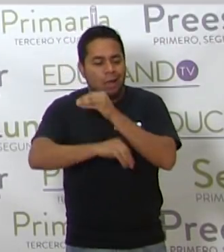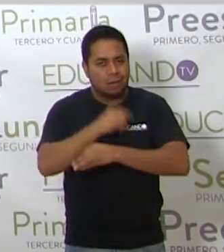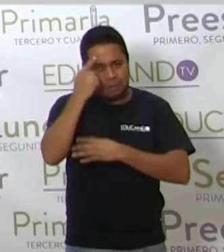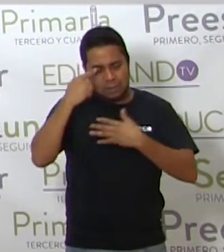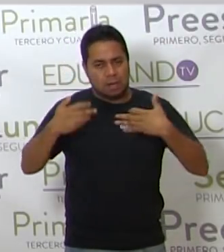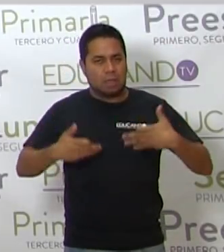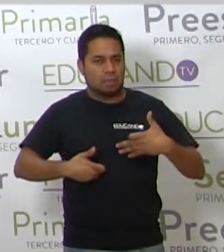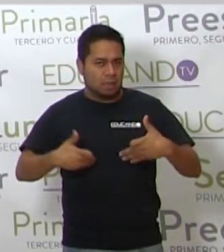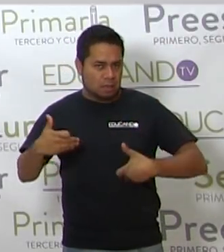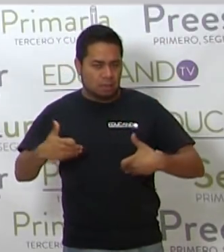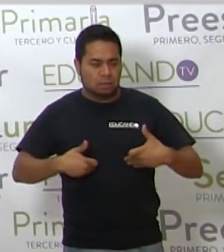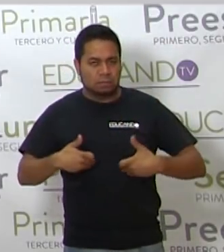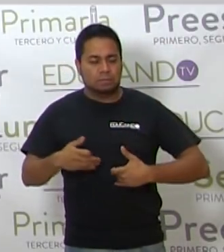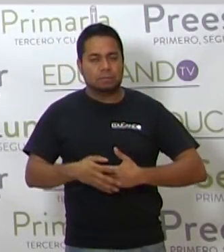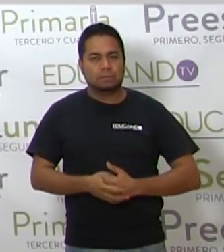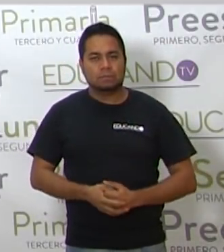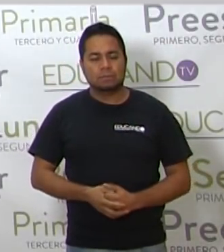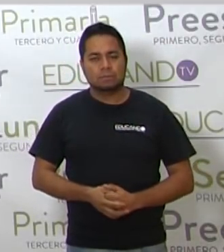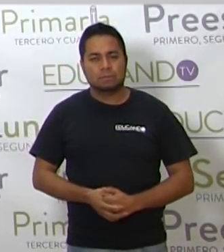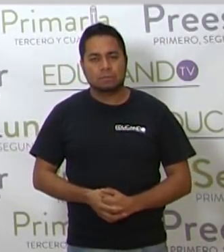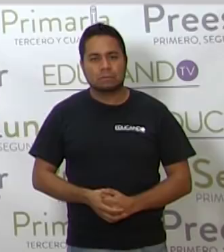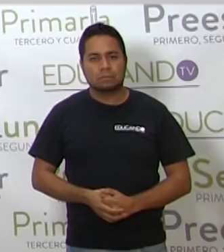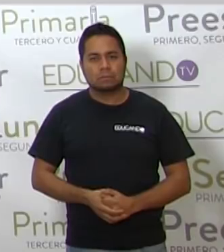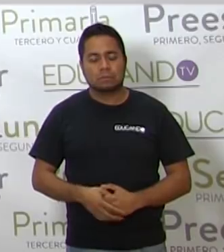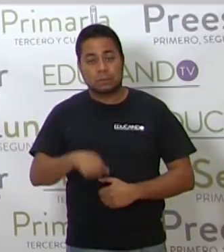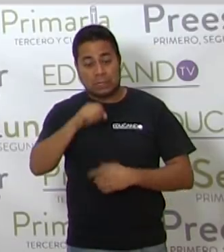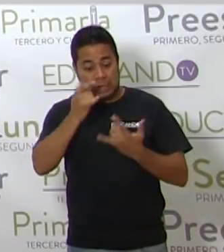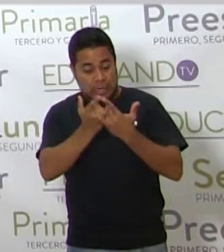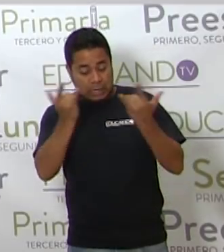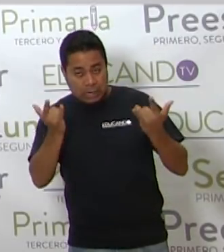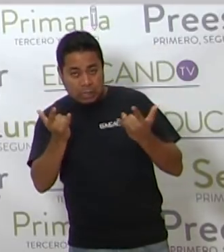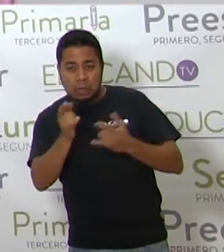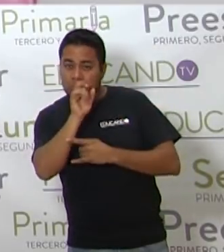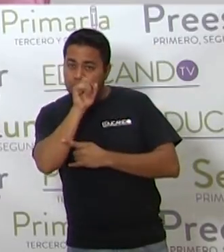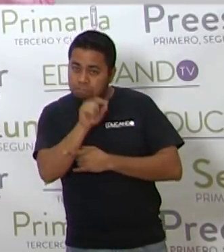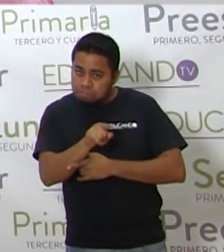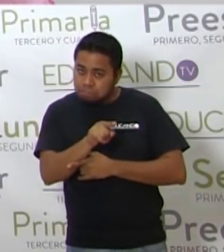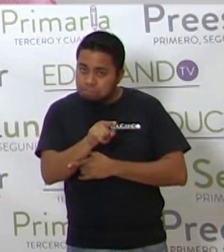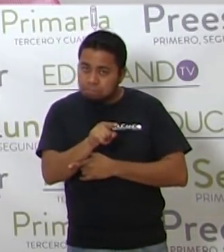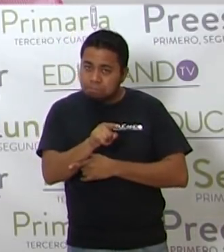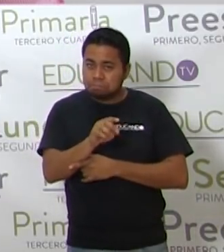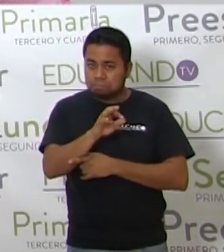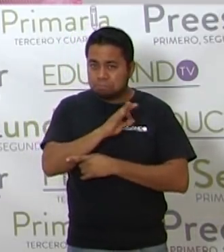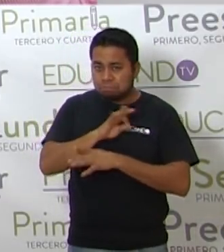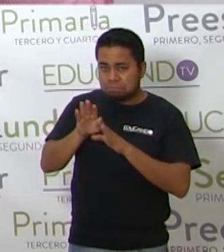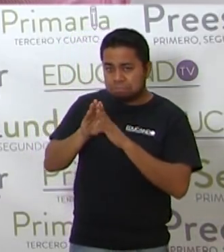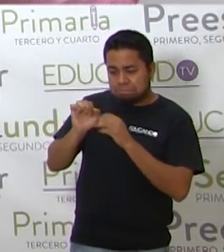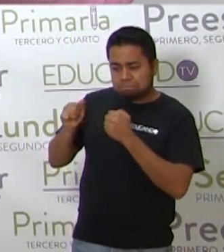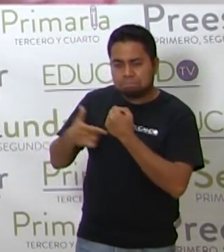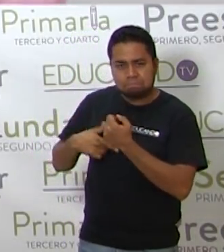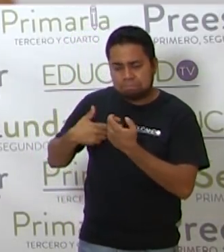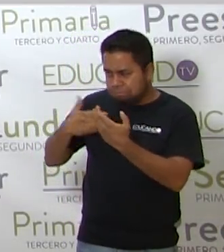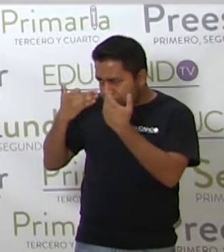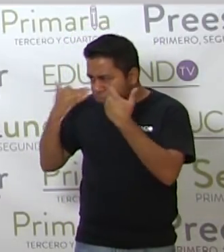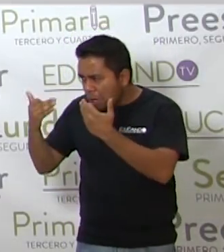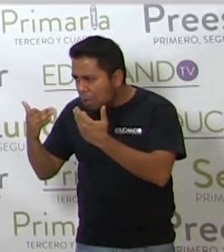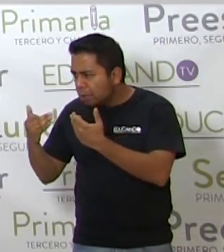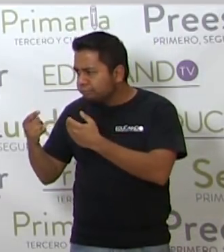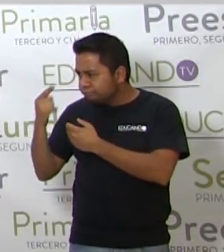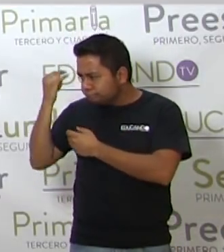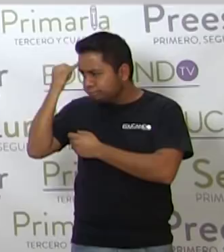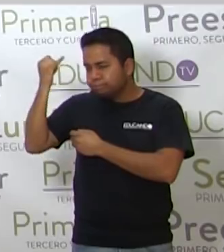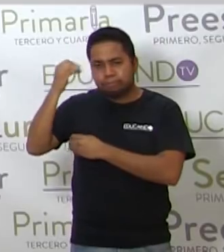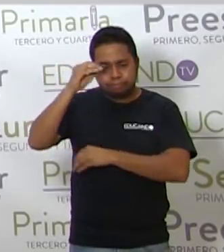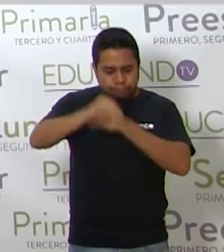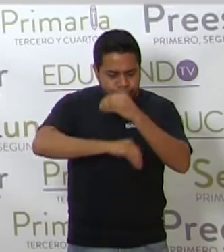ahora, estas historias también pueden ser basadas en hechos reales. Cuando